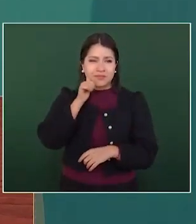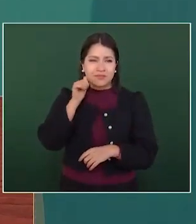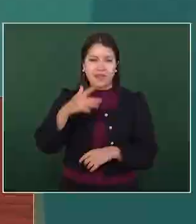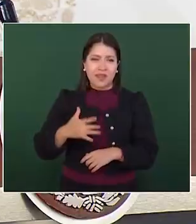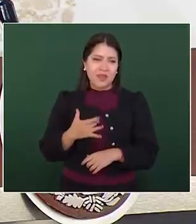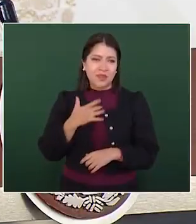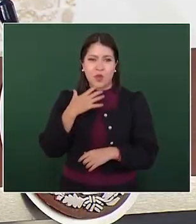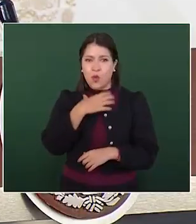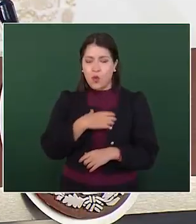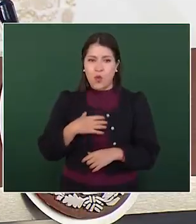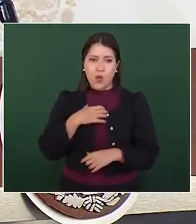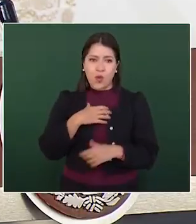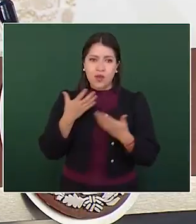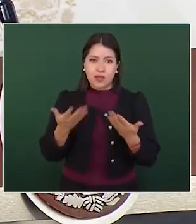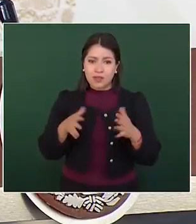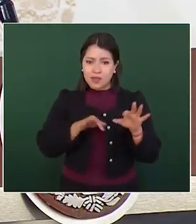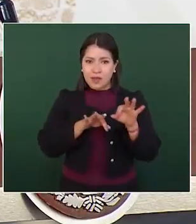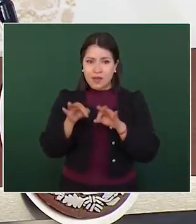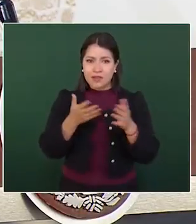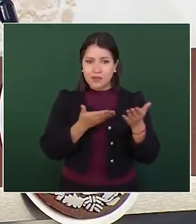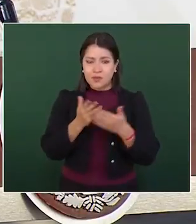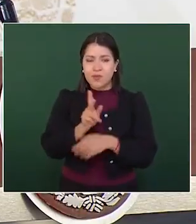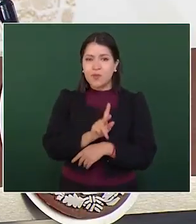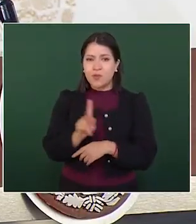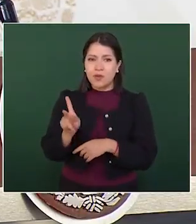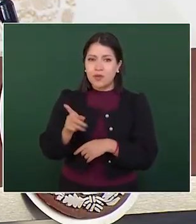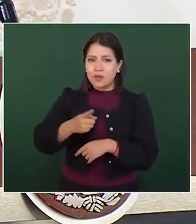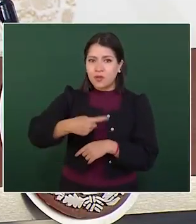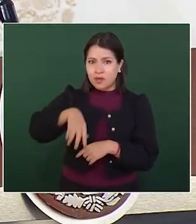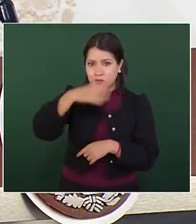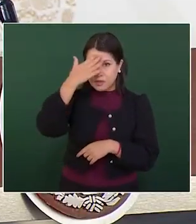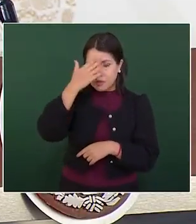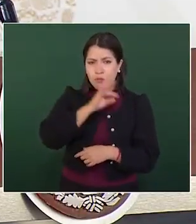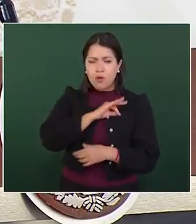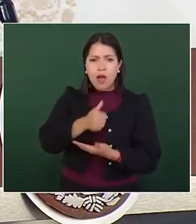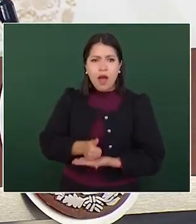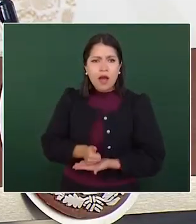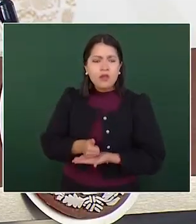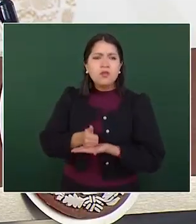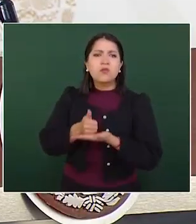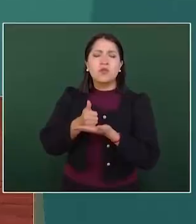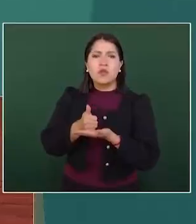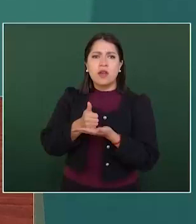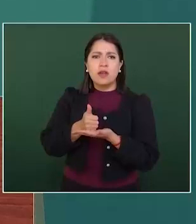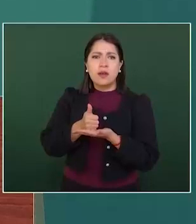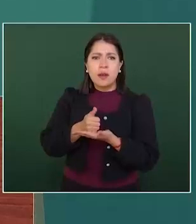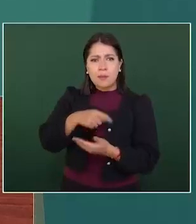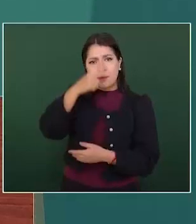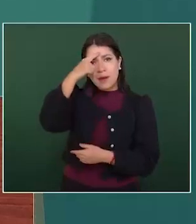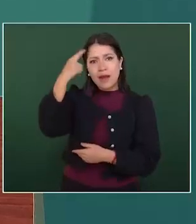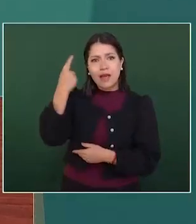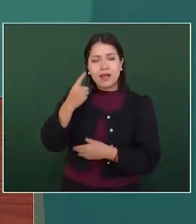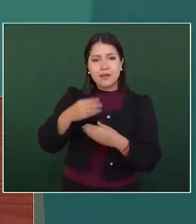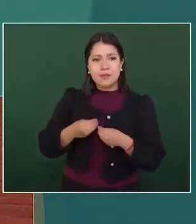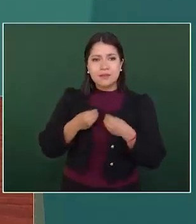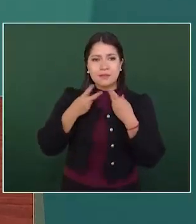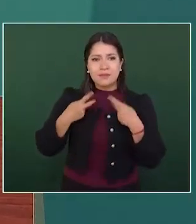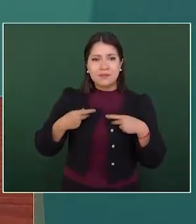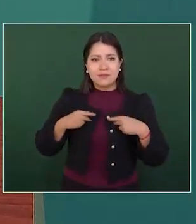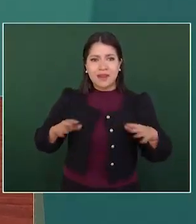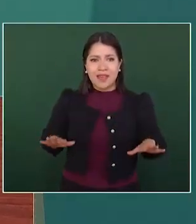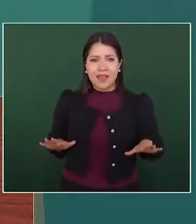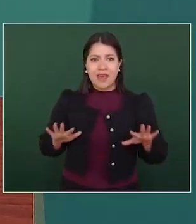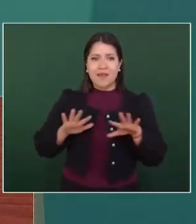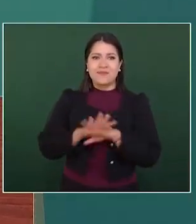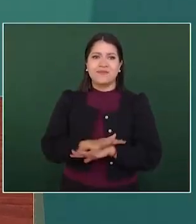satisfacción pertenecer al servicio público y saber que podemos poner un granito de arena para cambiar la vida de las personas.